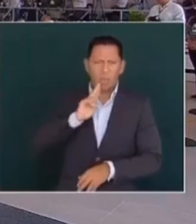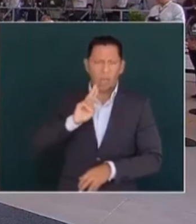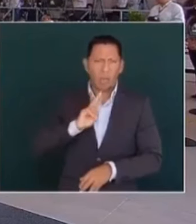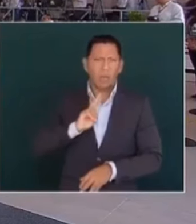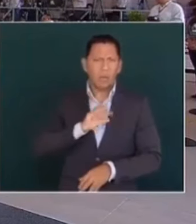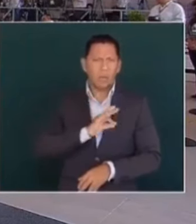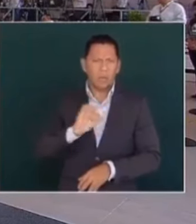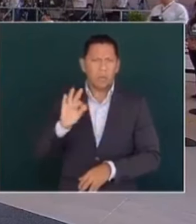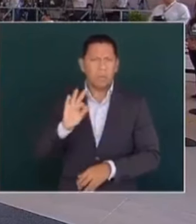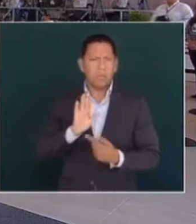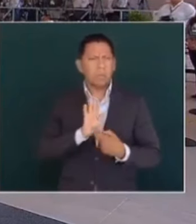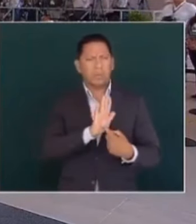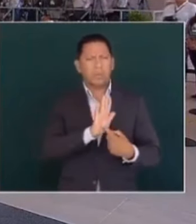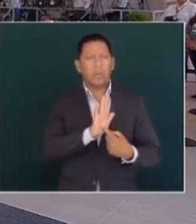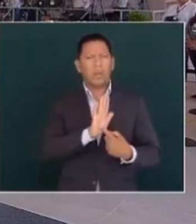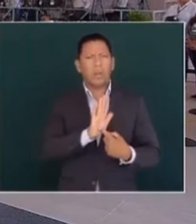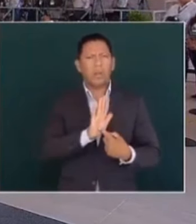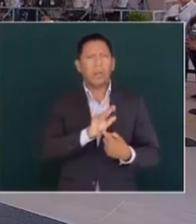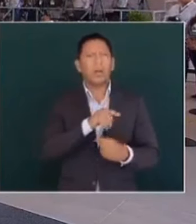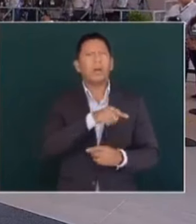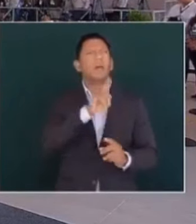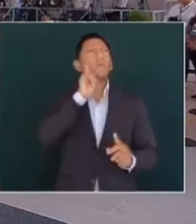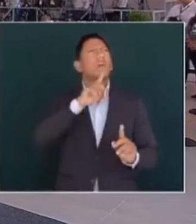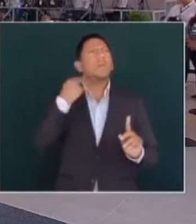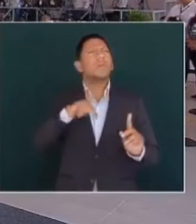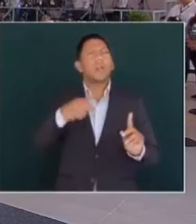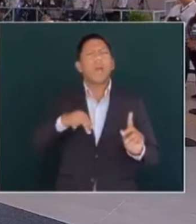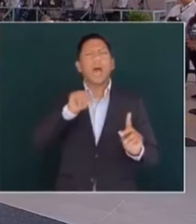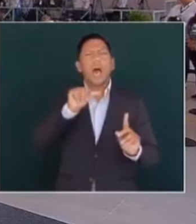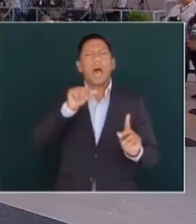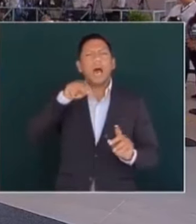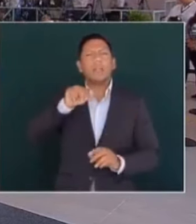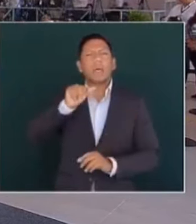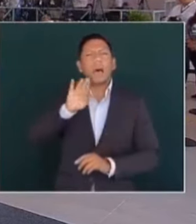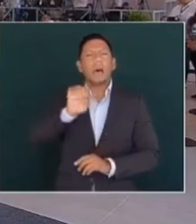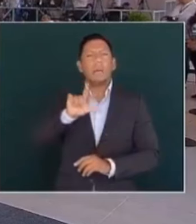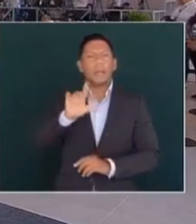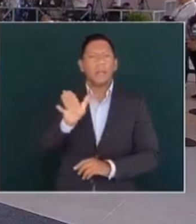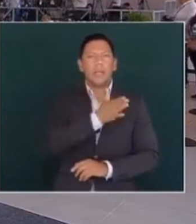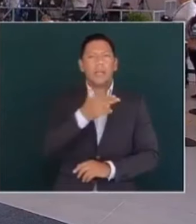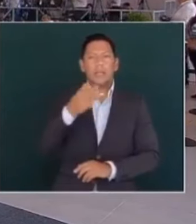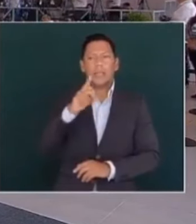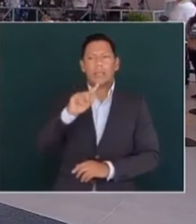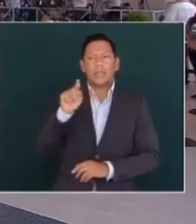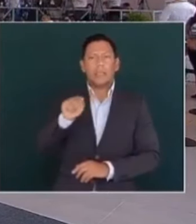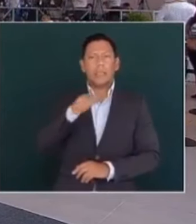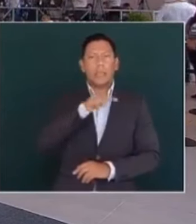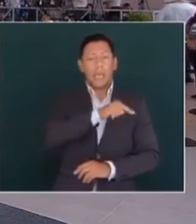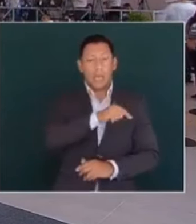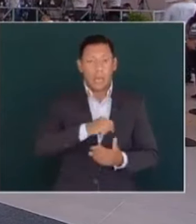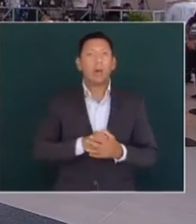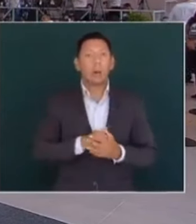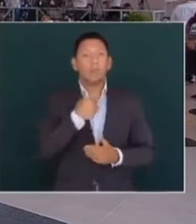al gobierno del presidente López Obrador con estas guerras sucias. Están metiendo las